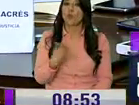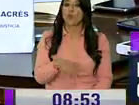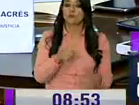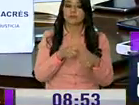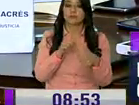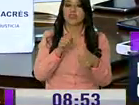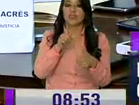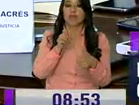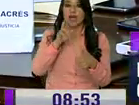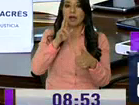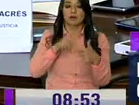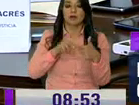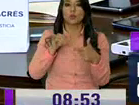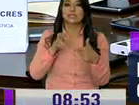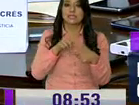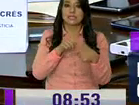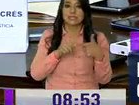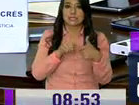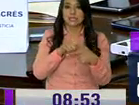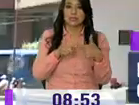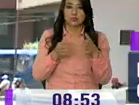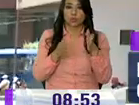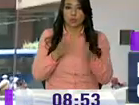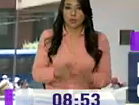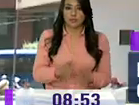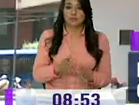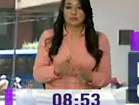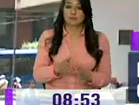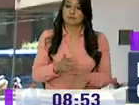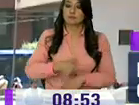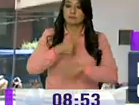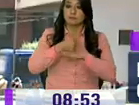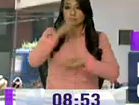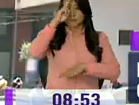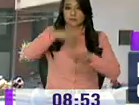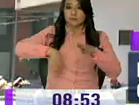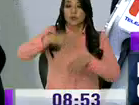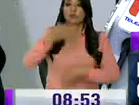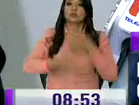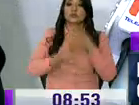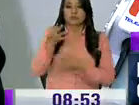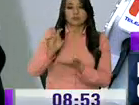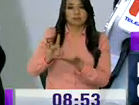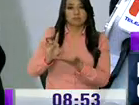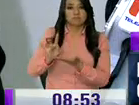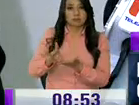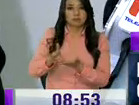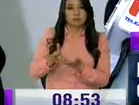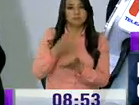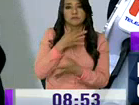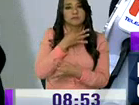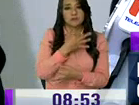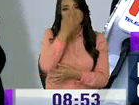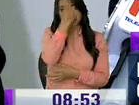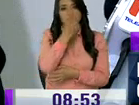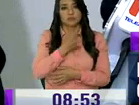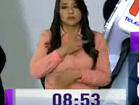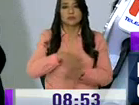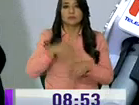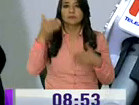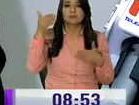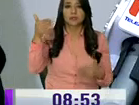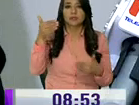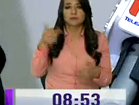Edgar Flores y Luis Enríquez, hasta este martes jueces de la Corte Nacional de Justicia. No les gustó la decisión porque es política, eso no